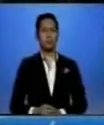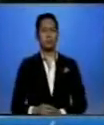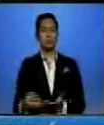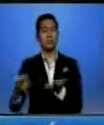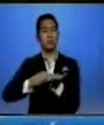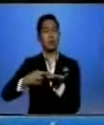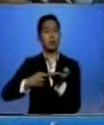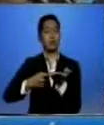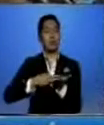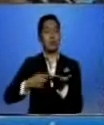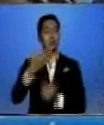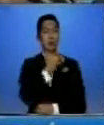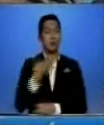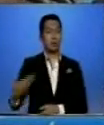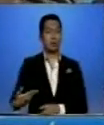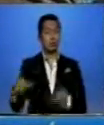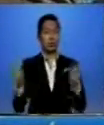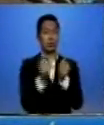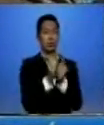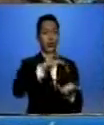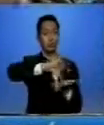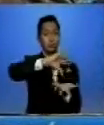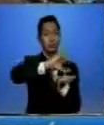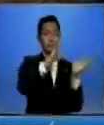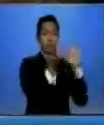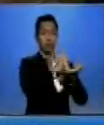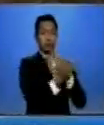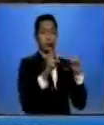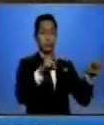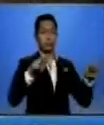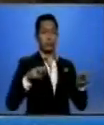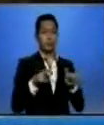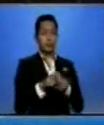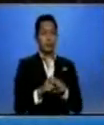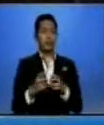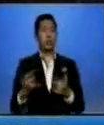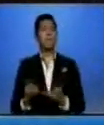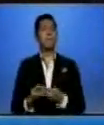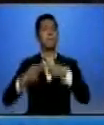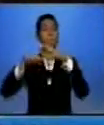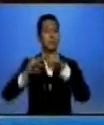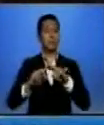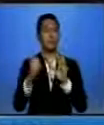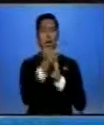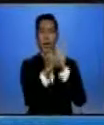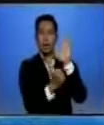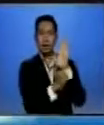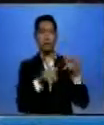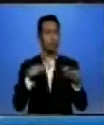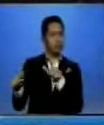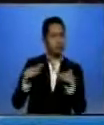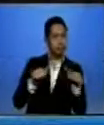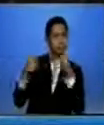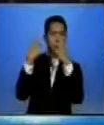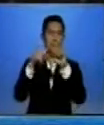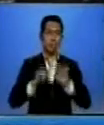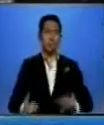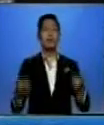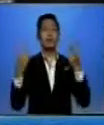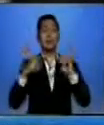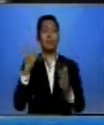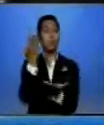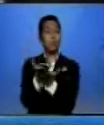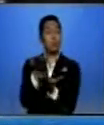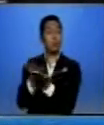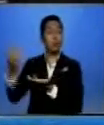Rafael Correa y el bloque legislativo de Alianza País se avanzó en la definición de la agenda legislativa del 2016 y en el mecanismo para la recolección de propuestas